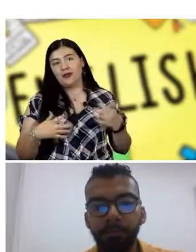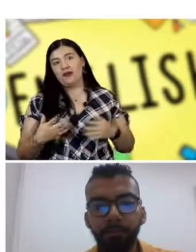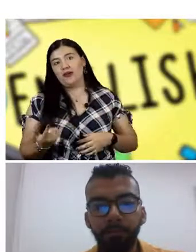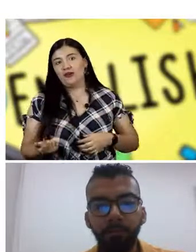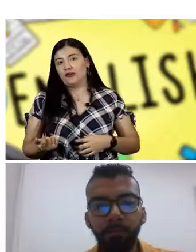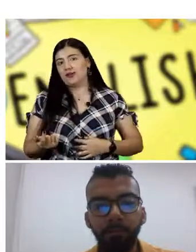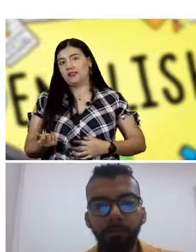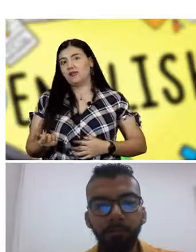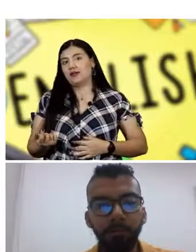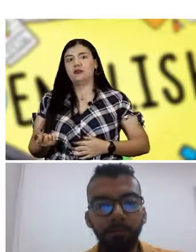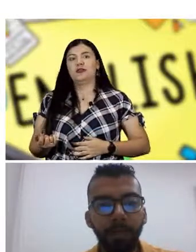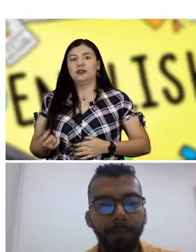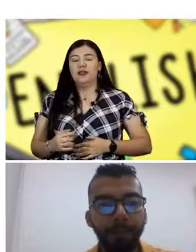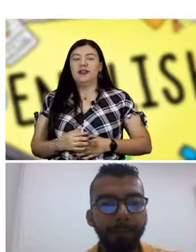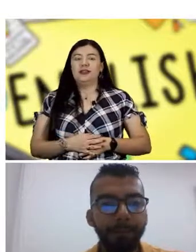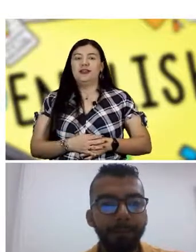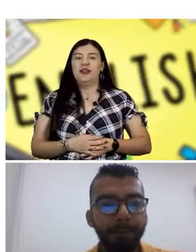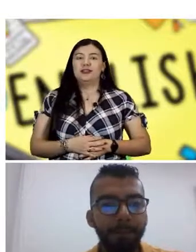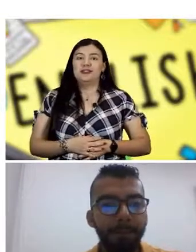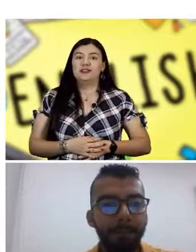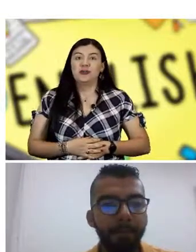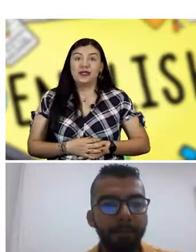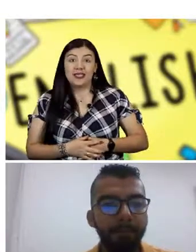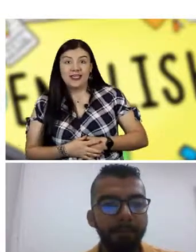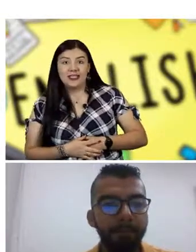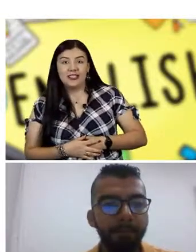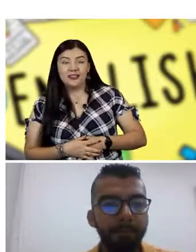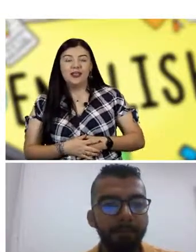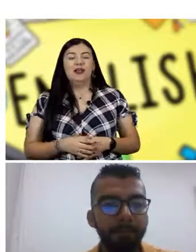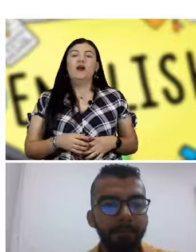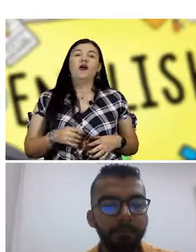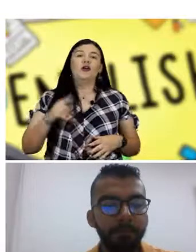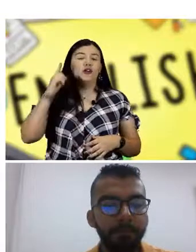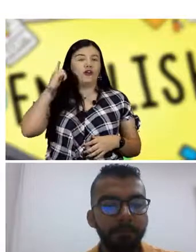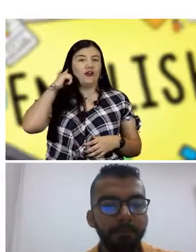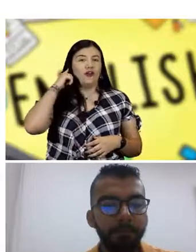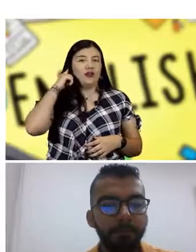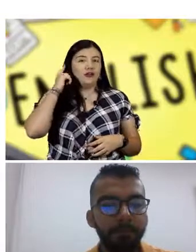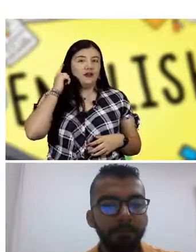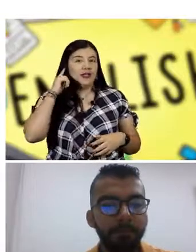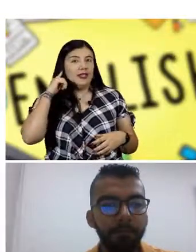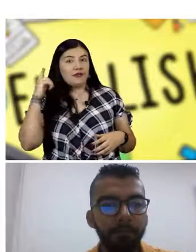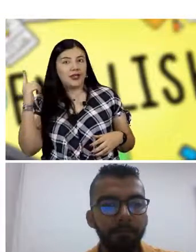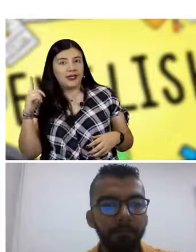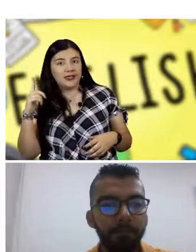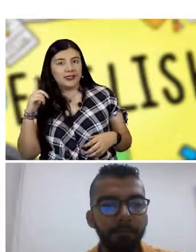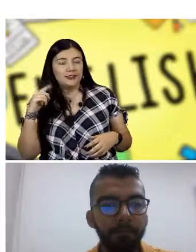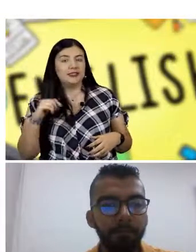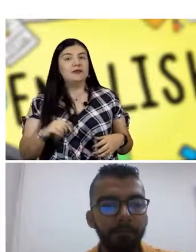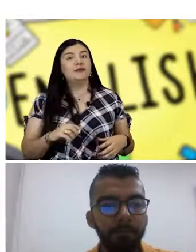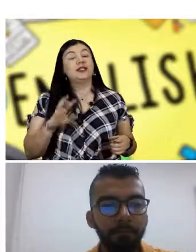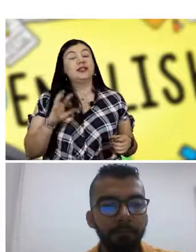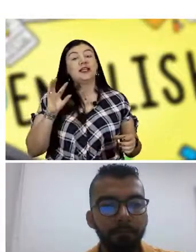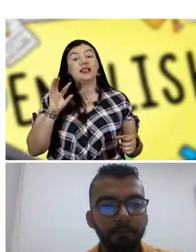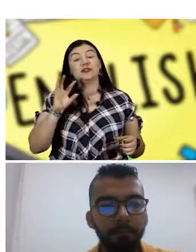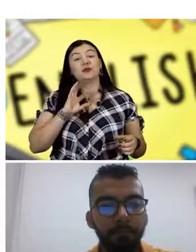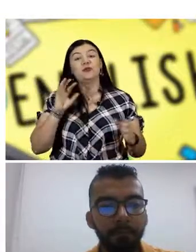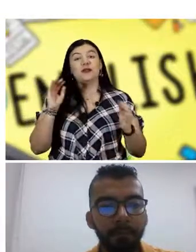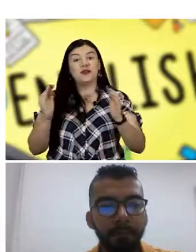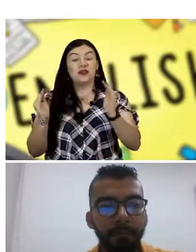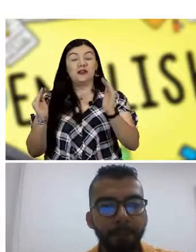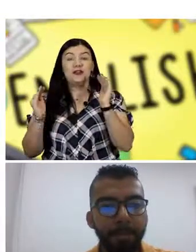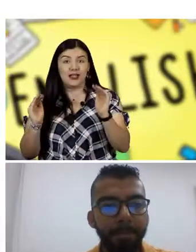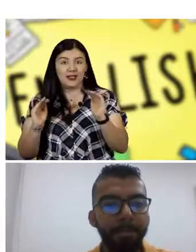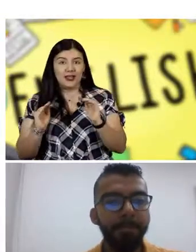Por ejemplo, cuando digo dolor de estómago, digo stomachache, o dolor de oído, earache, ¿sí? Miren que es